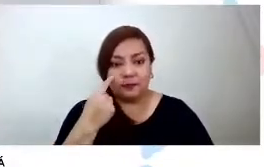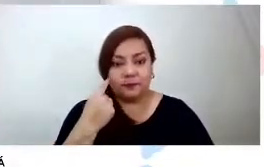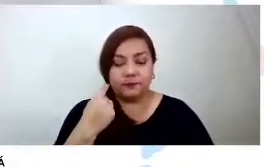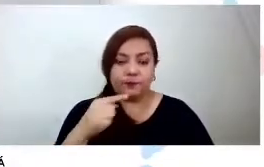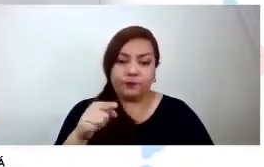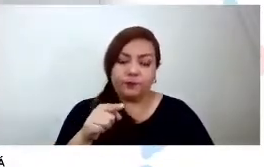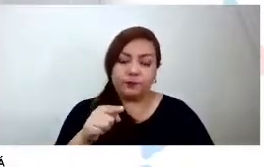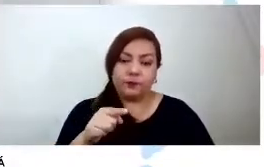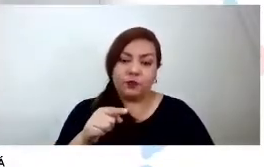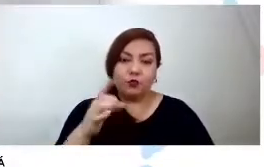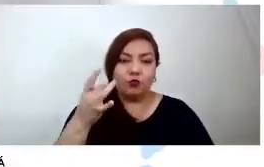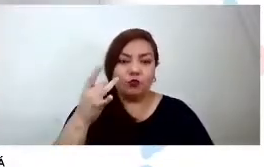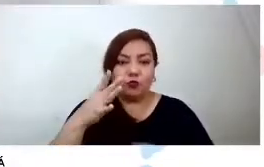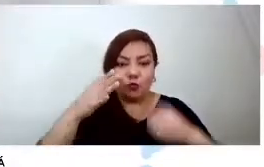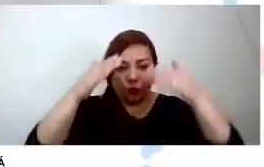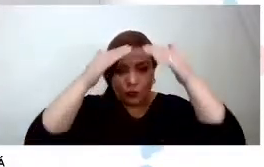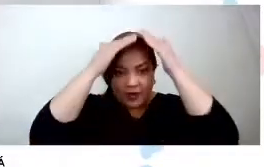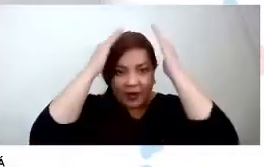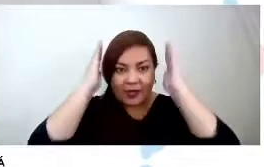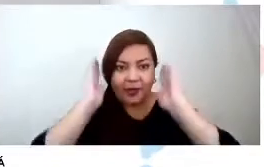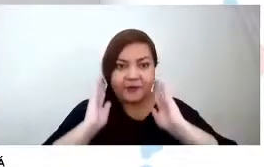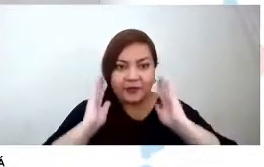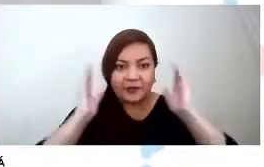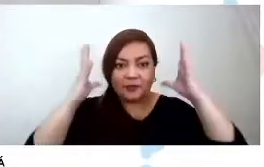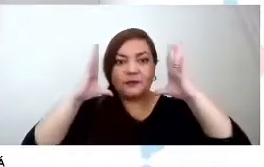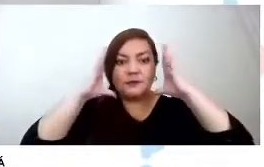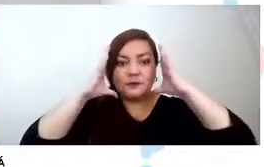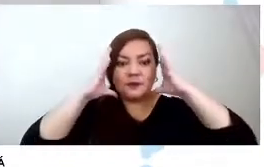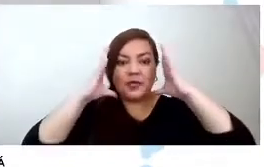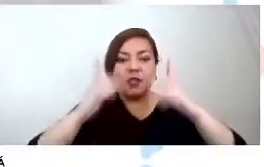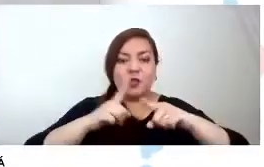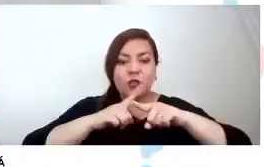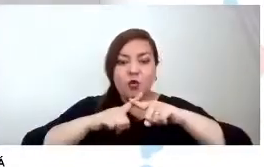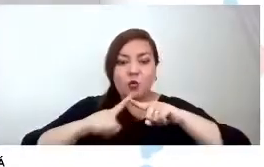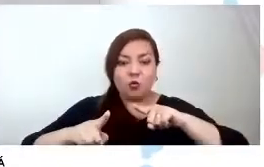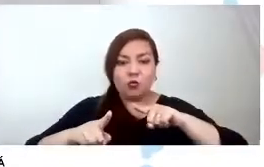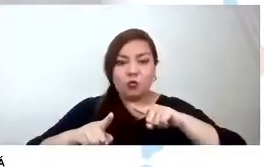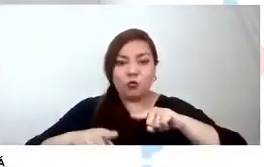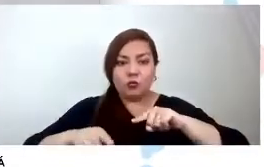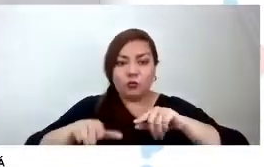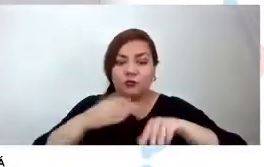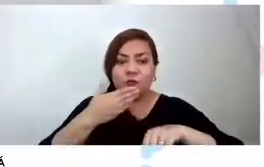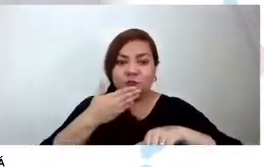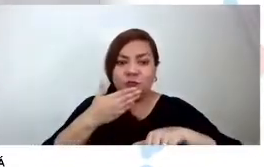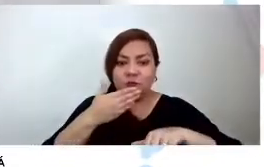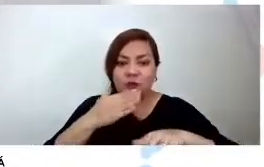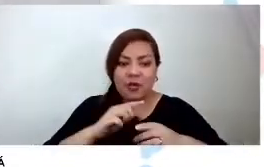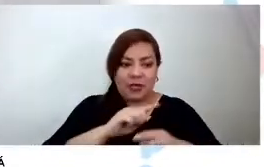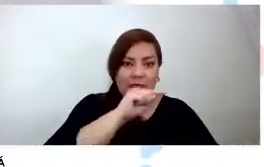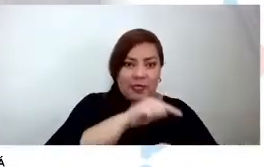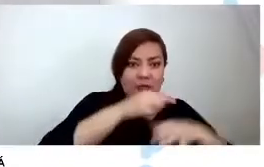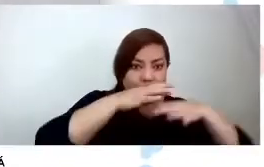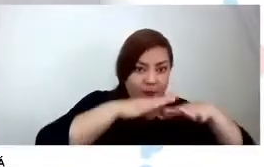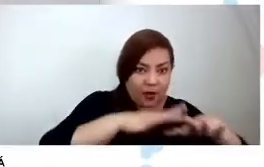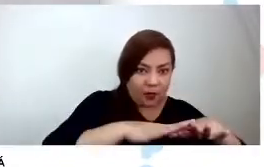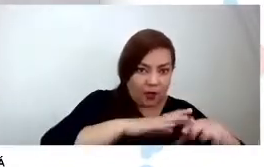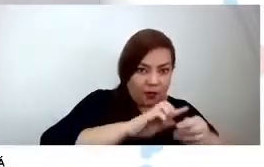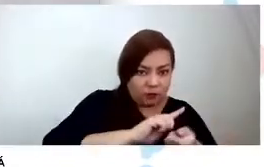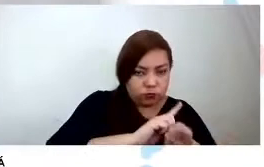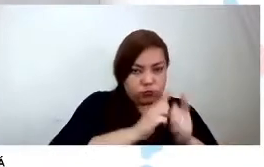solamente la cabeza de otro anfibio. Y conserva